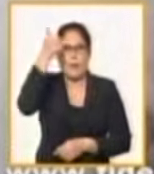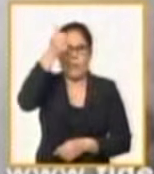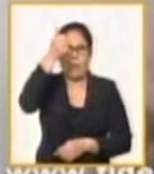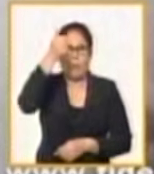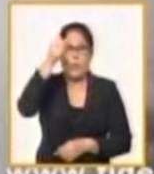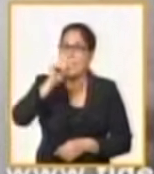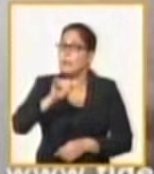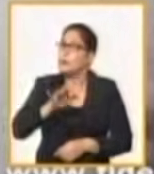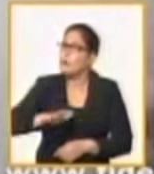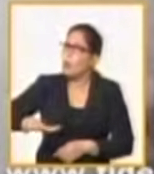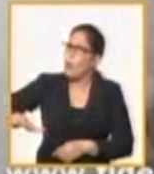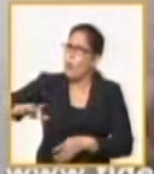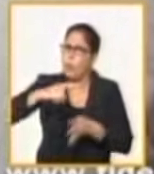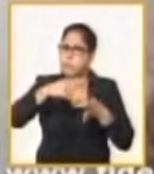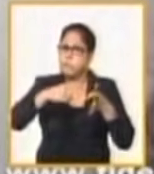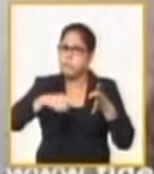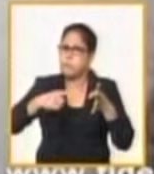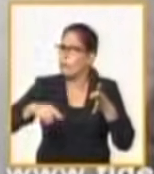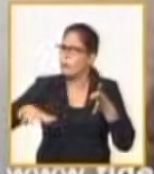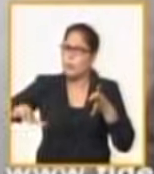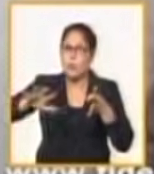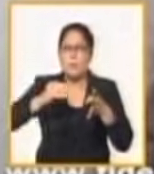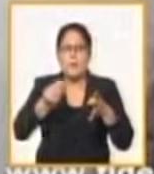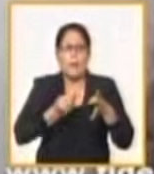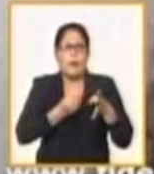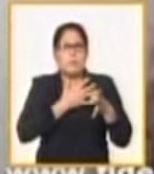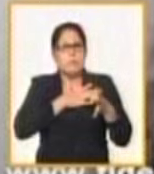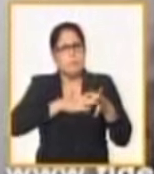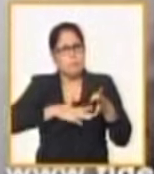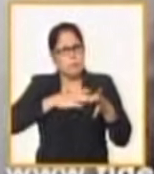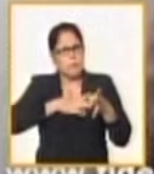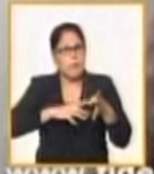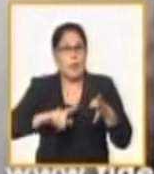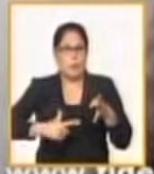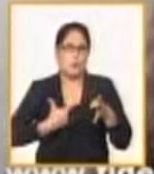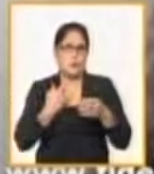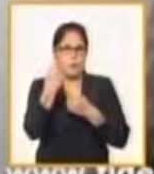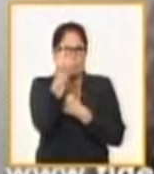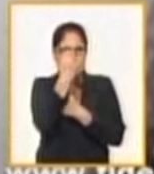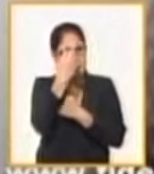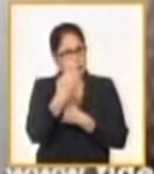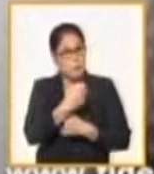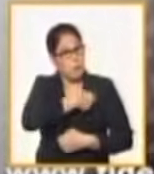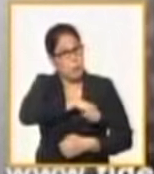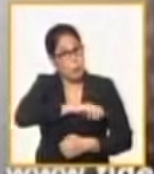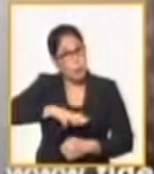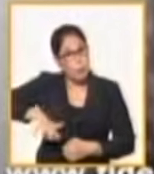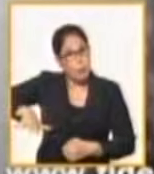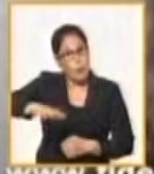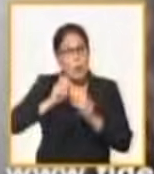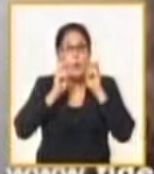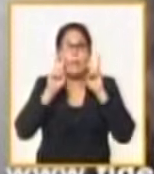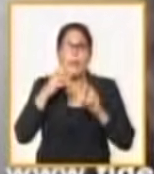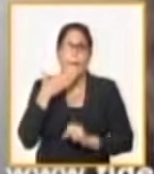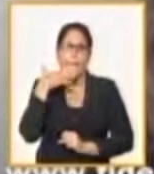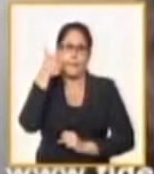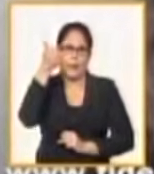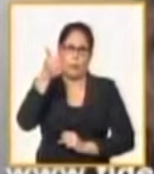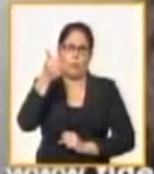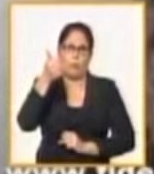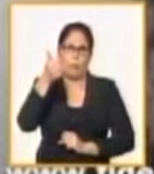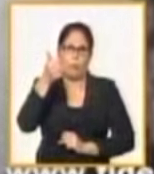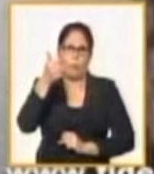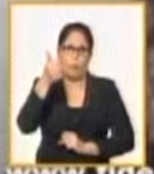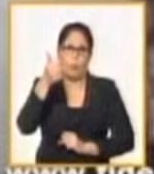en todos los órdenes espirituales. Queremos para el pueblo una vida mejor en